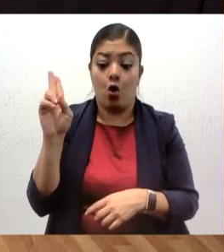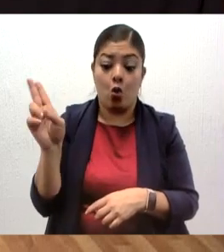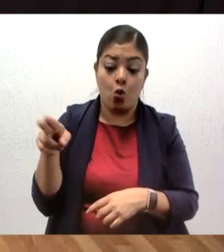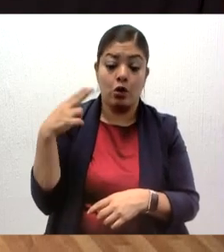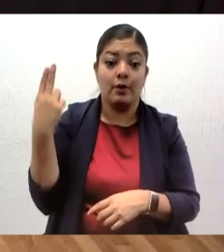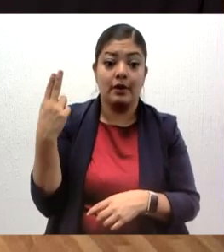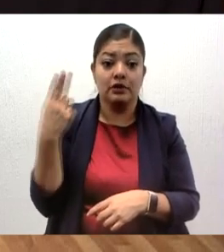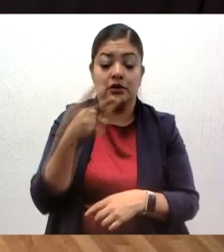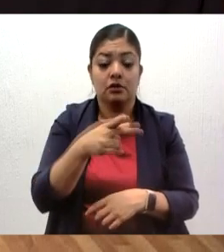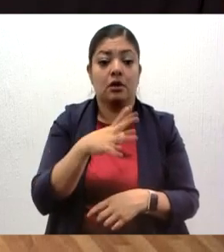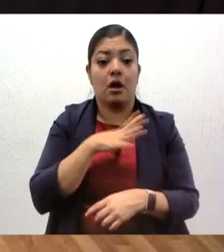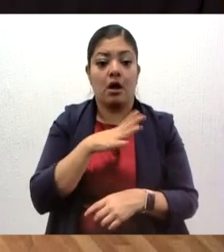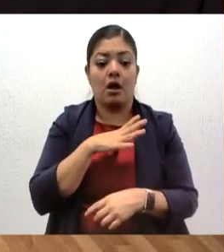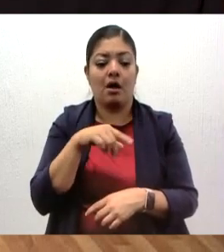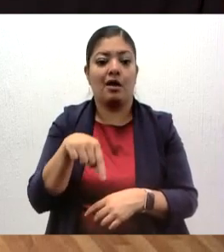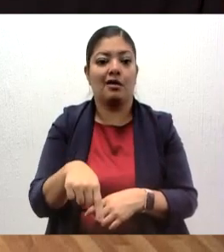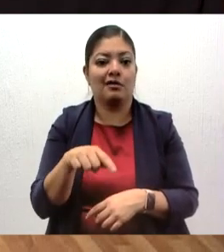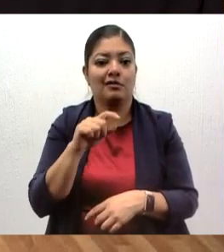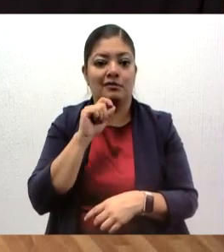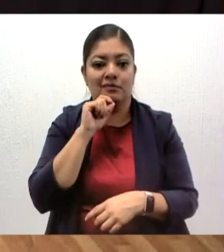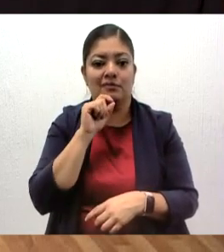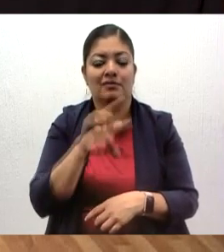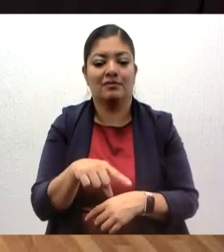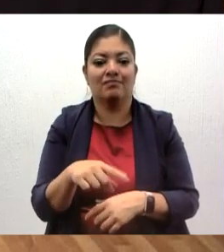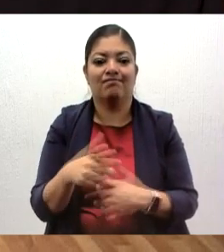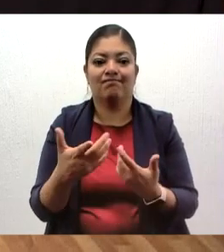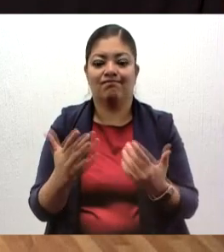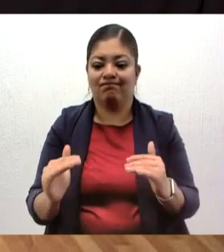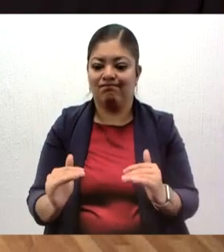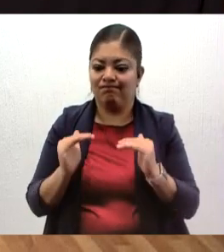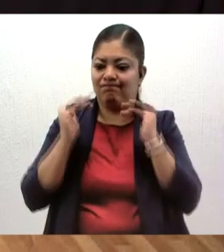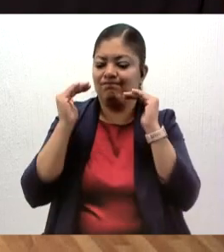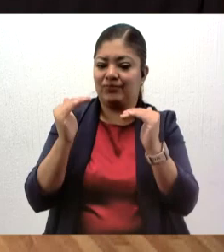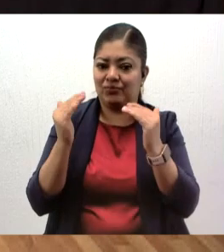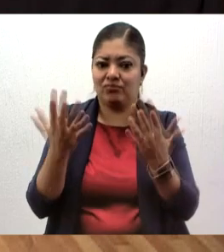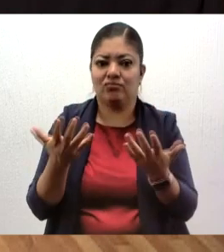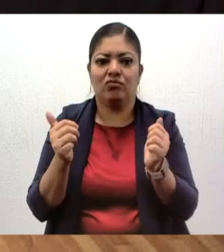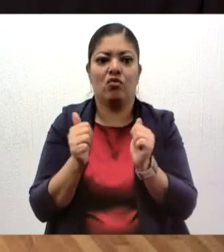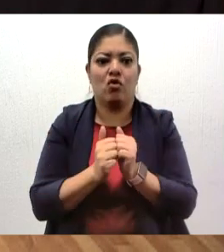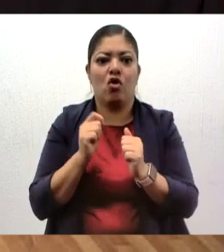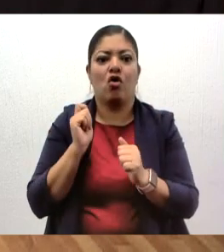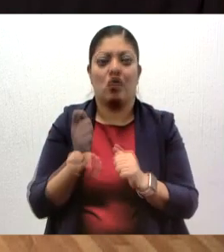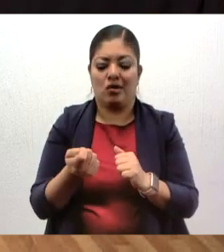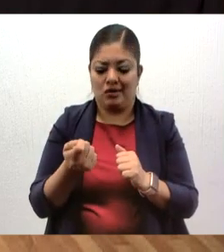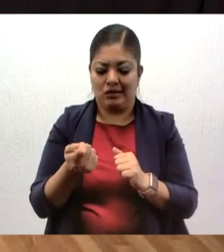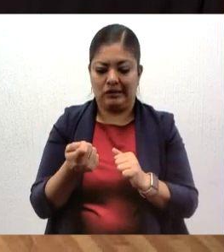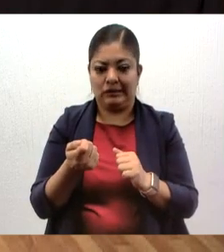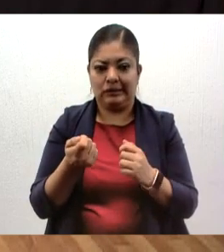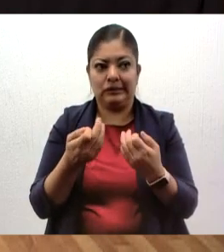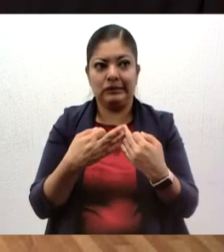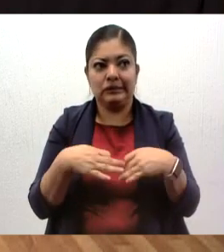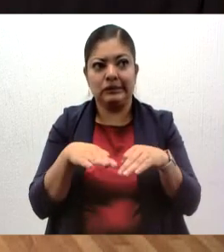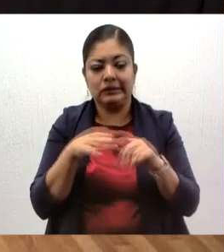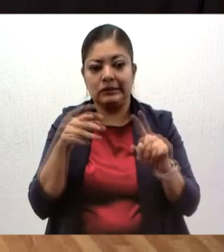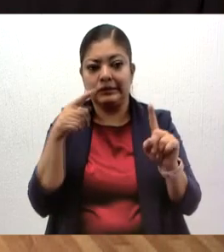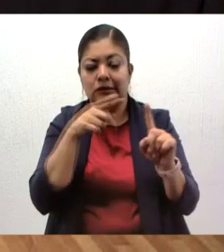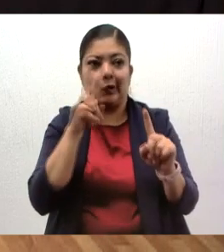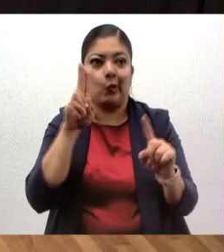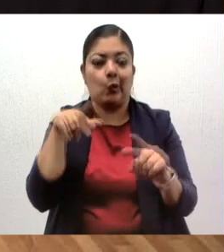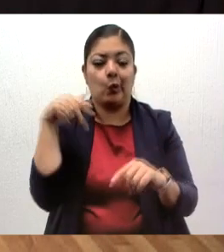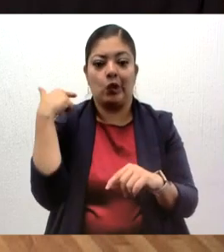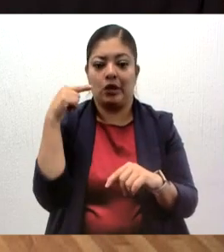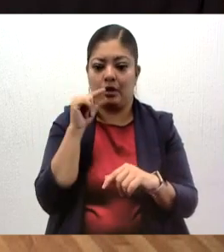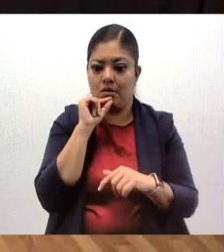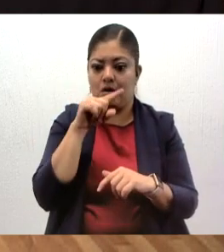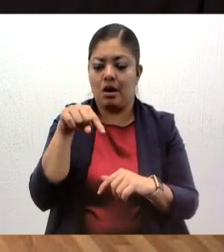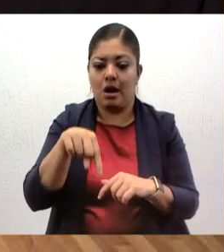congreso con esta altura y con el entendimiento de lo que representa la universidad en Jalisco Qué bueno que que